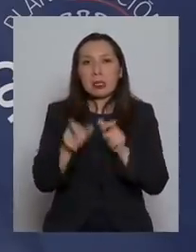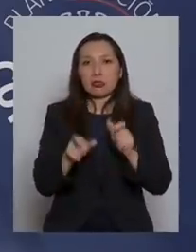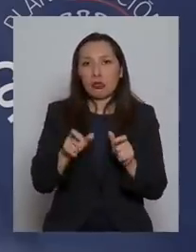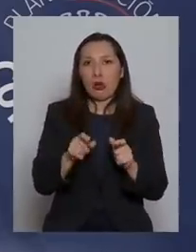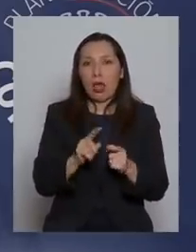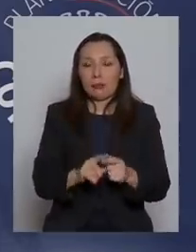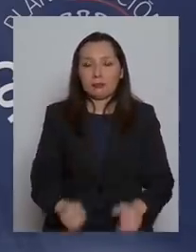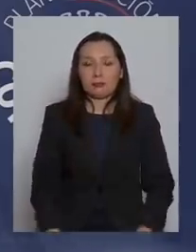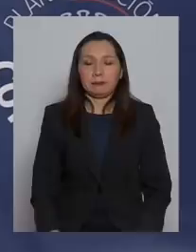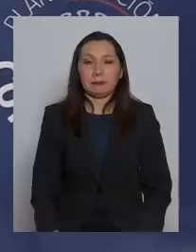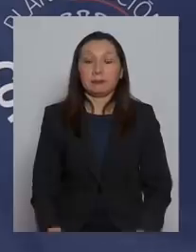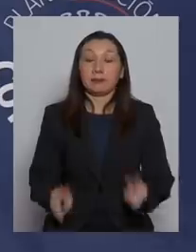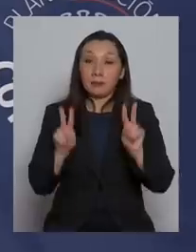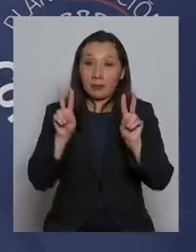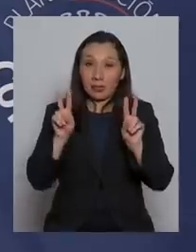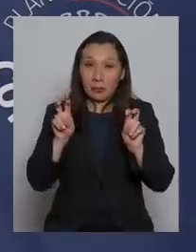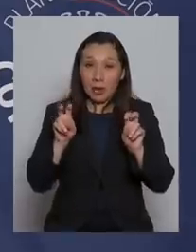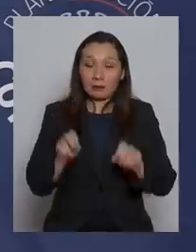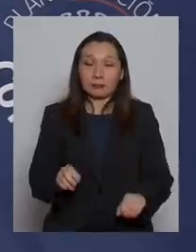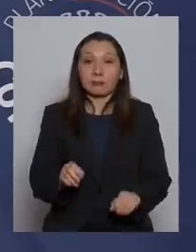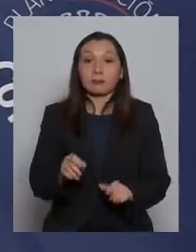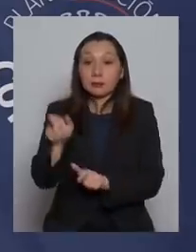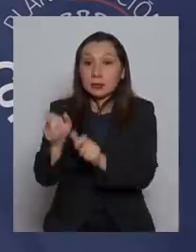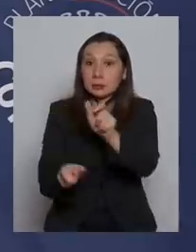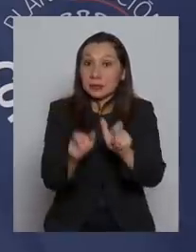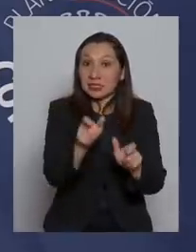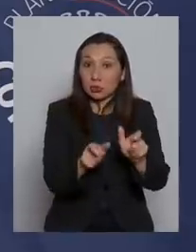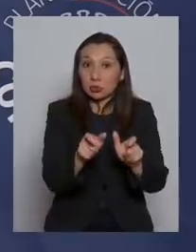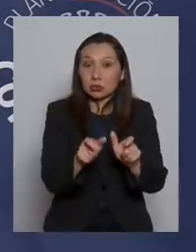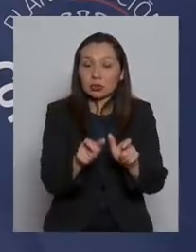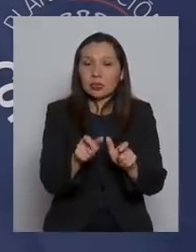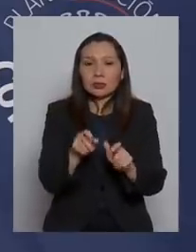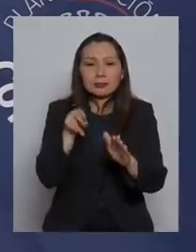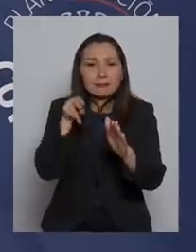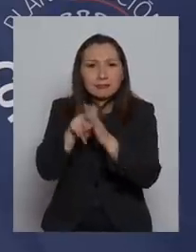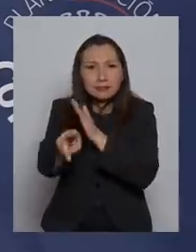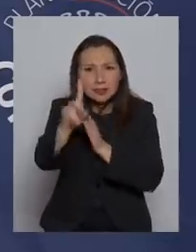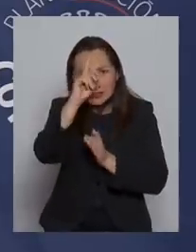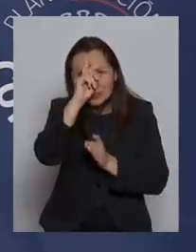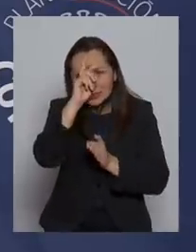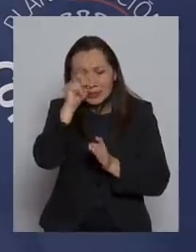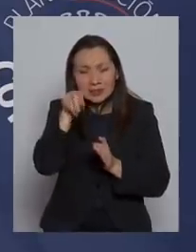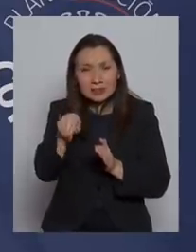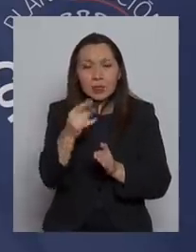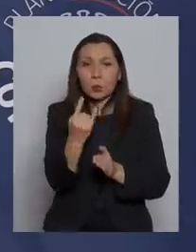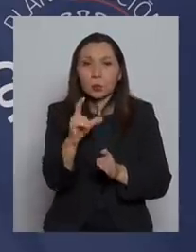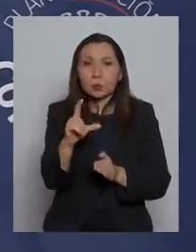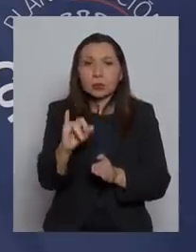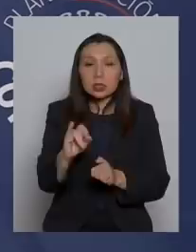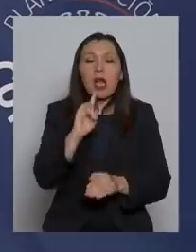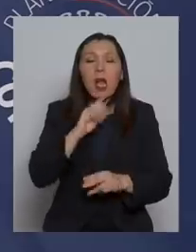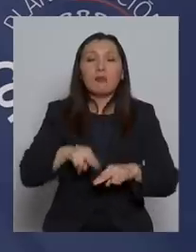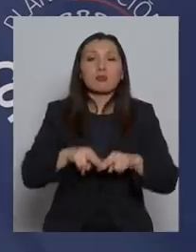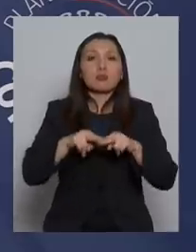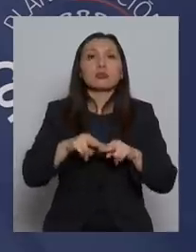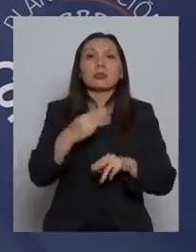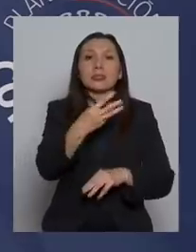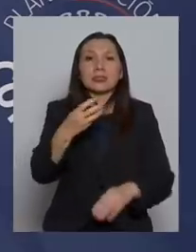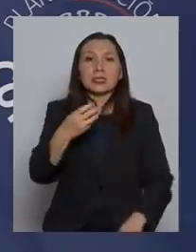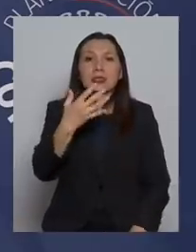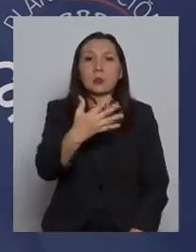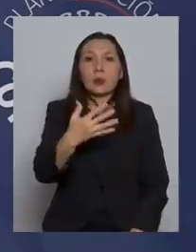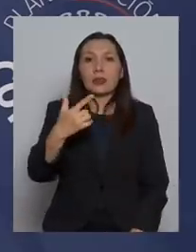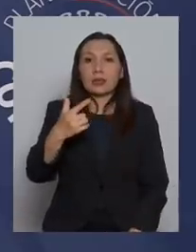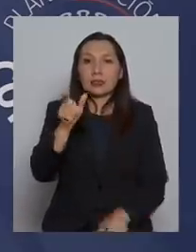personas. En relación a los pacientes críticos, tenemos un total de